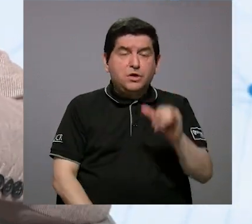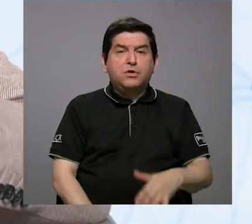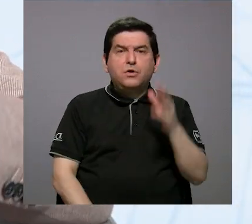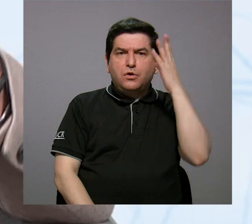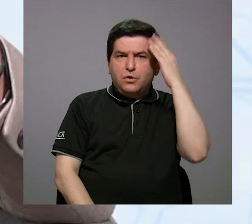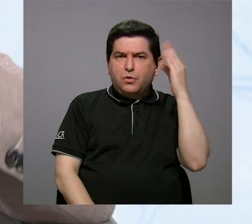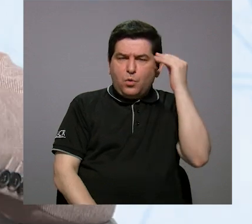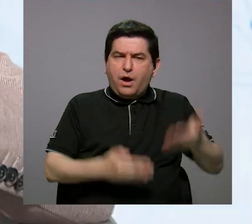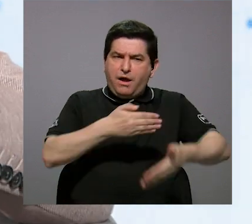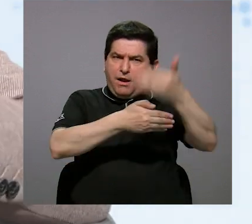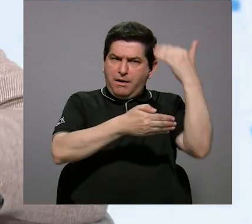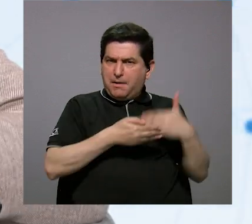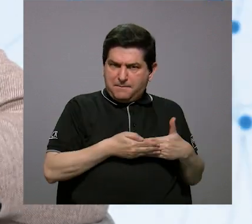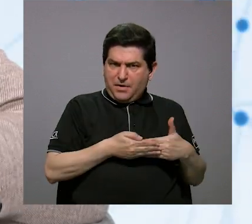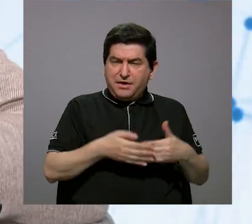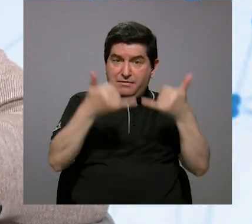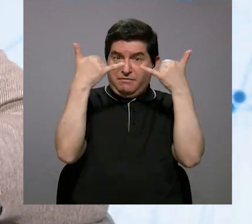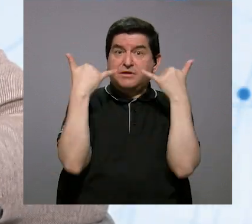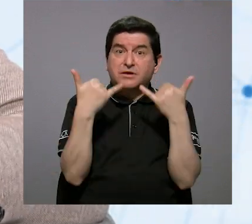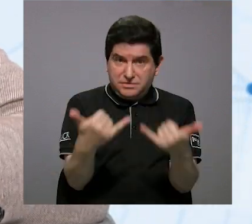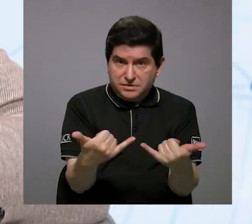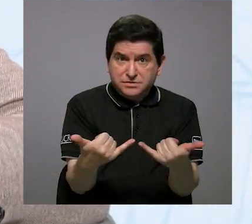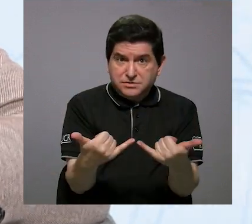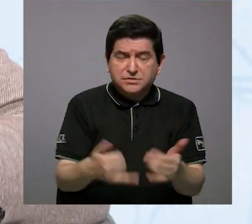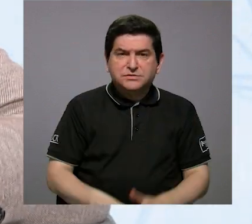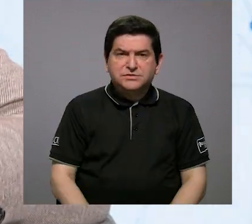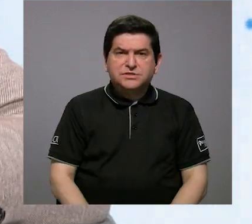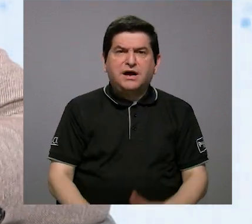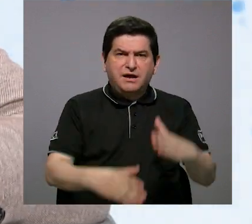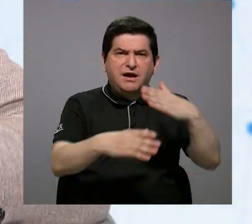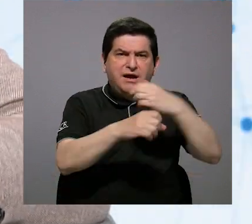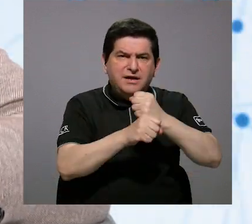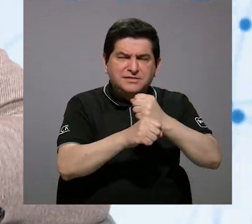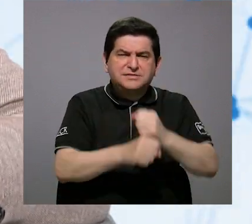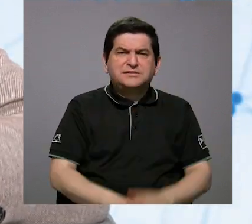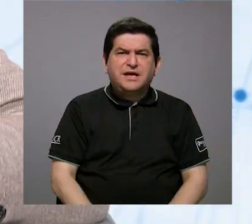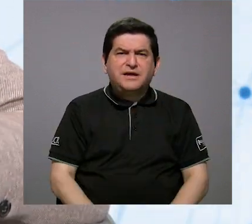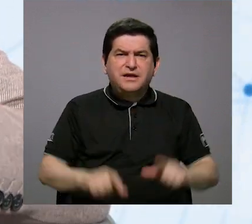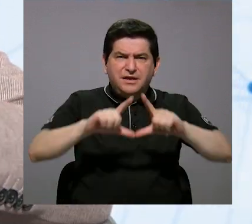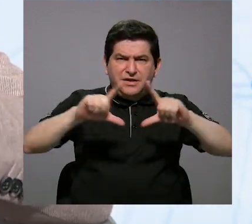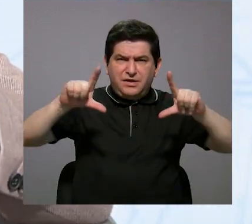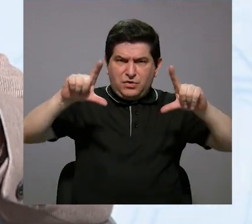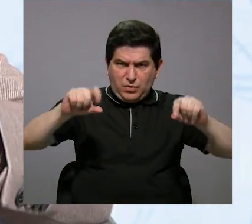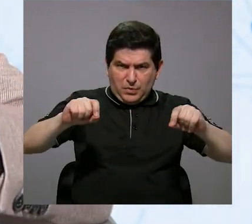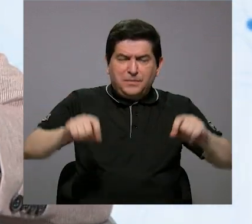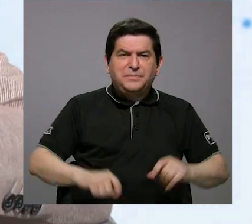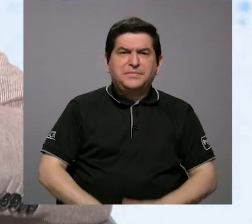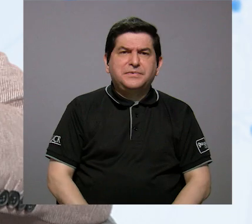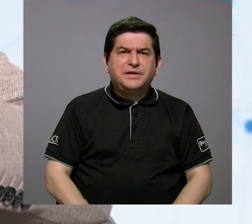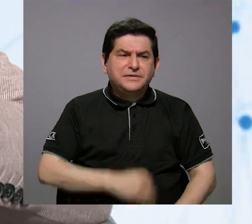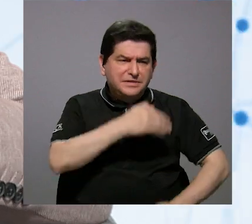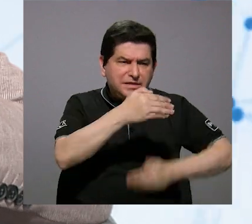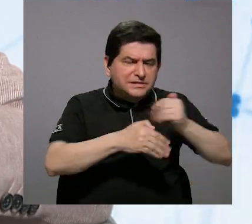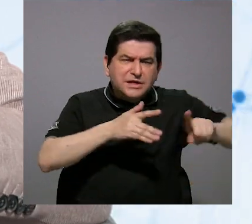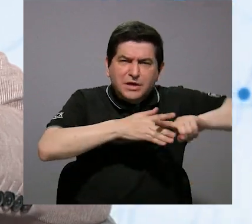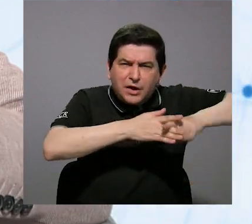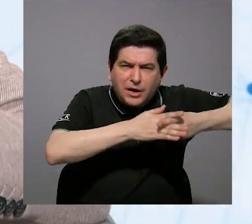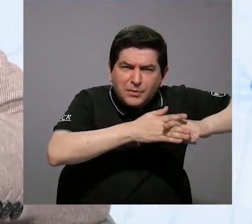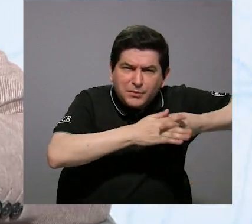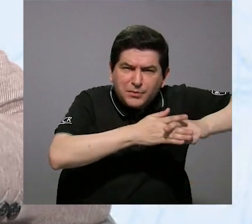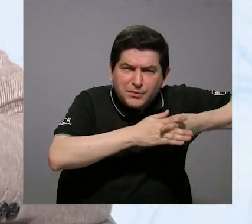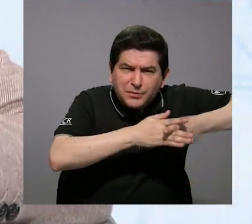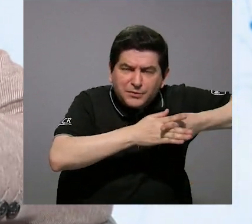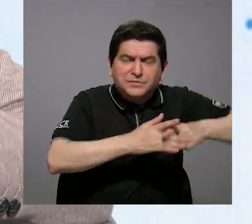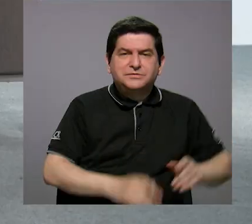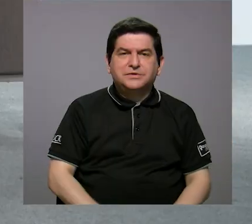con experiencias previas que se habían hecho con los billetes de procesos de restauración